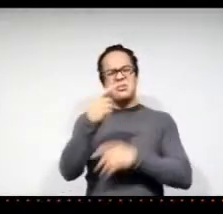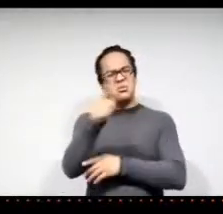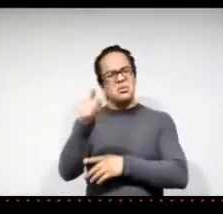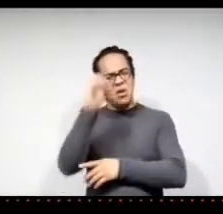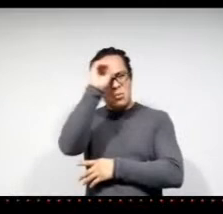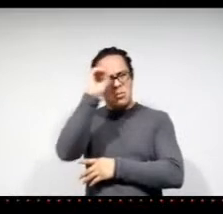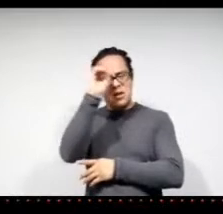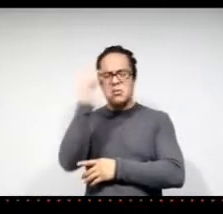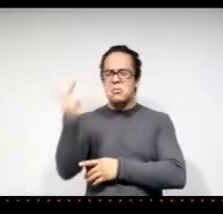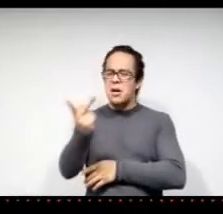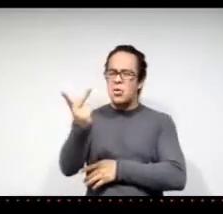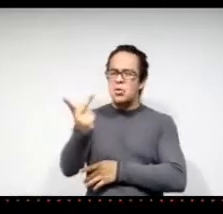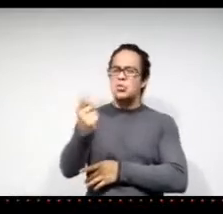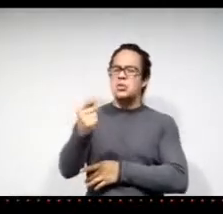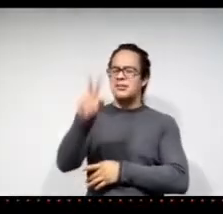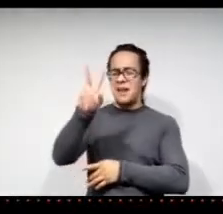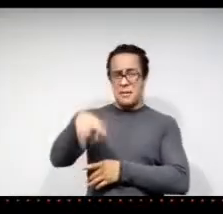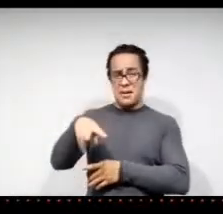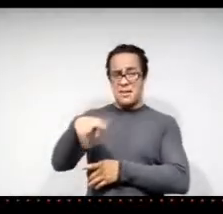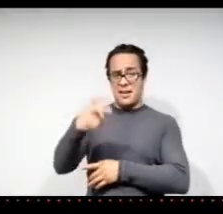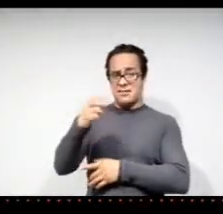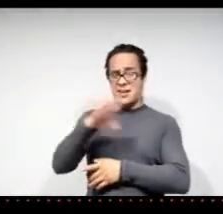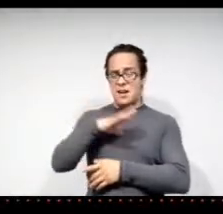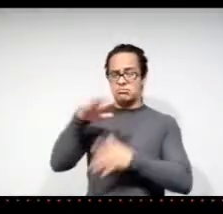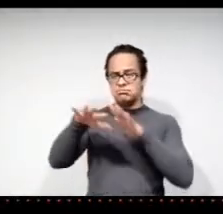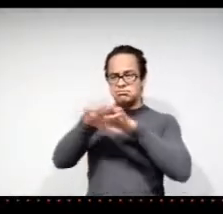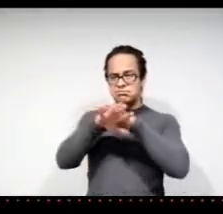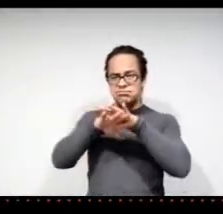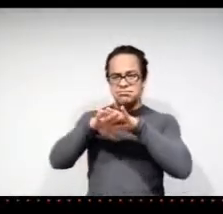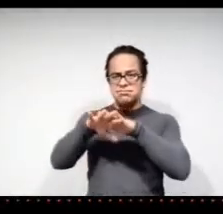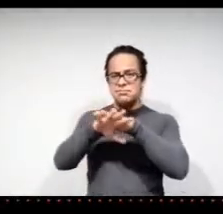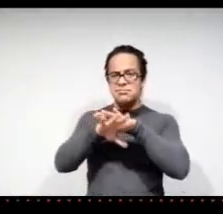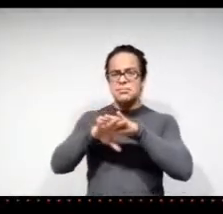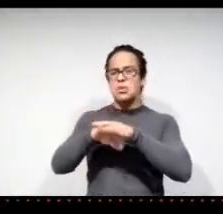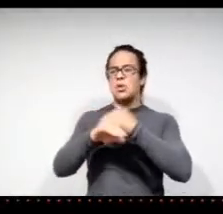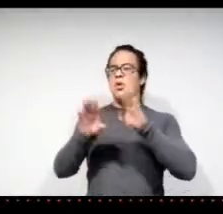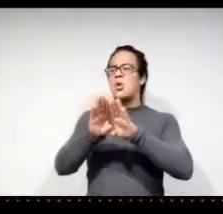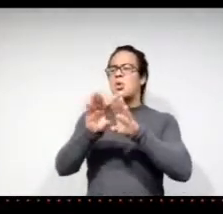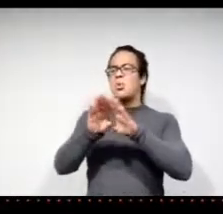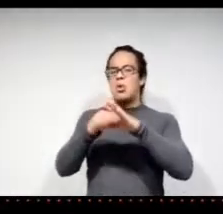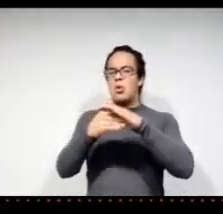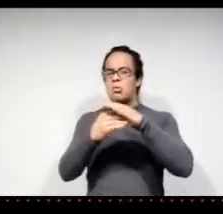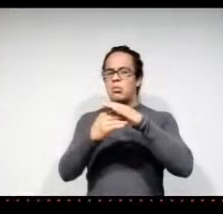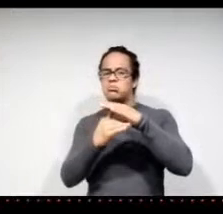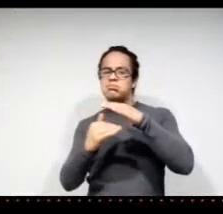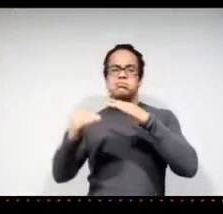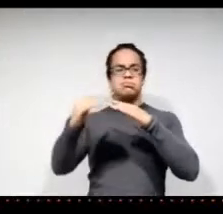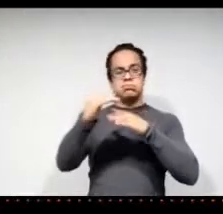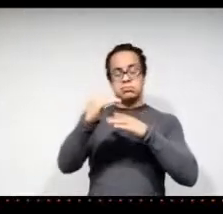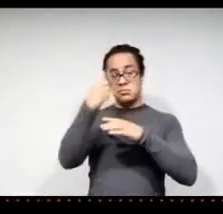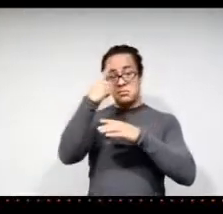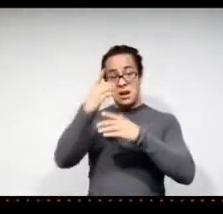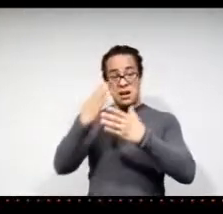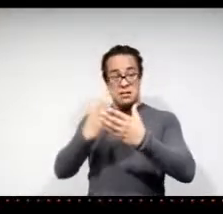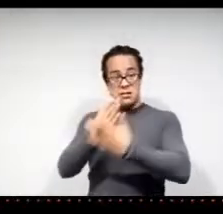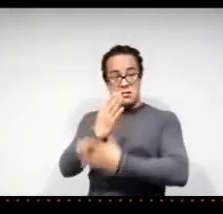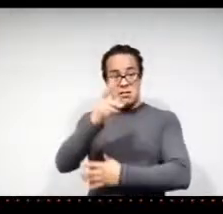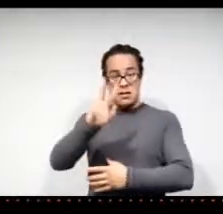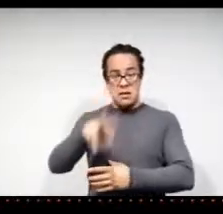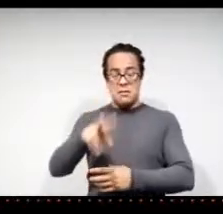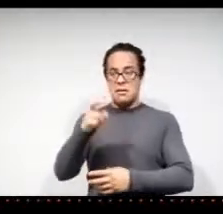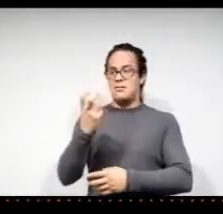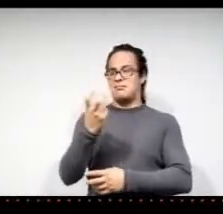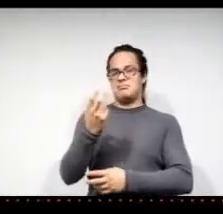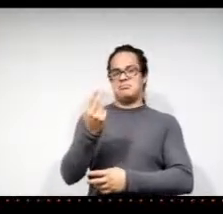eso y cómo enfrentarlo, ¿no? Para aprender realmente será una